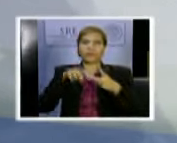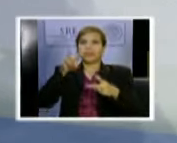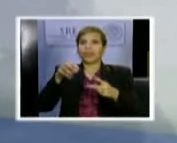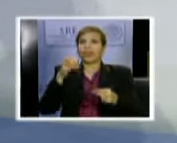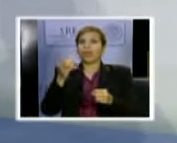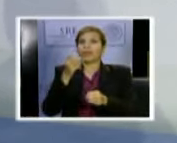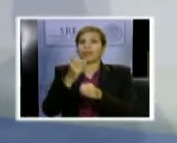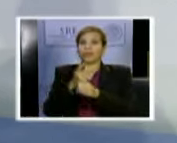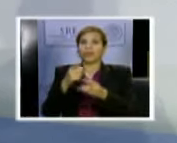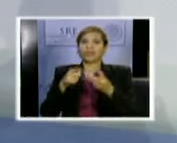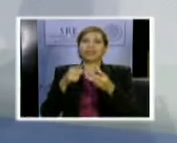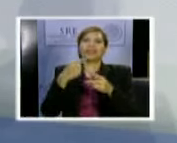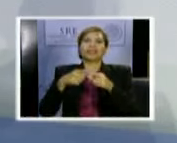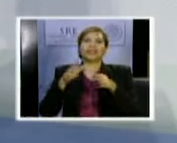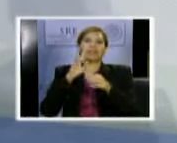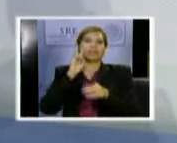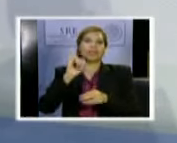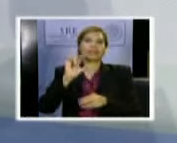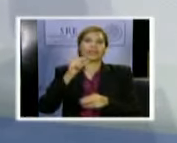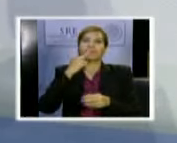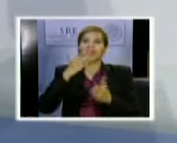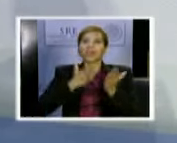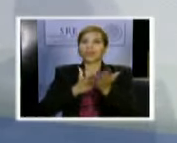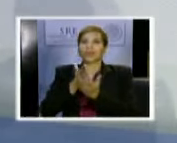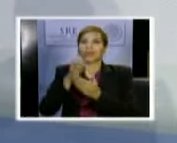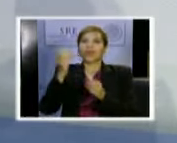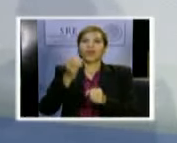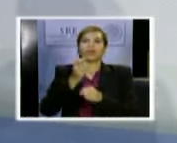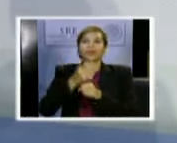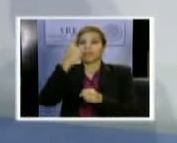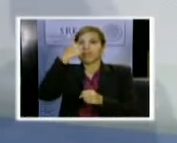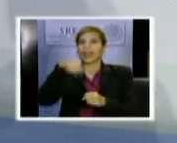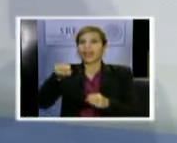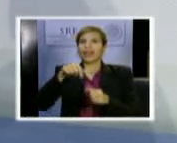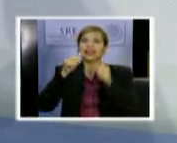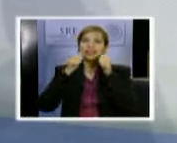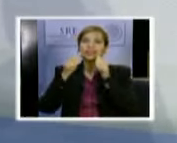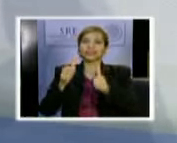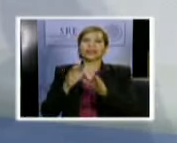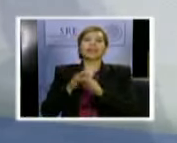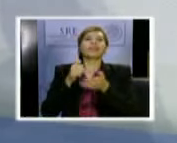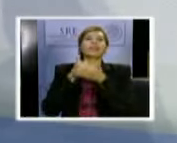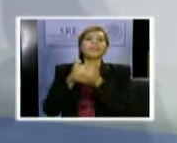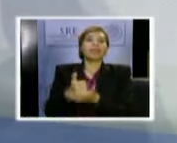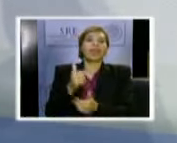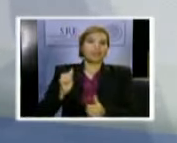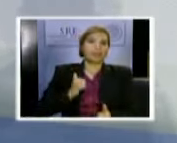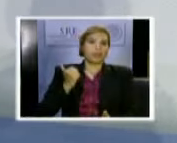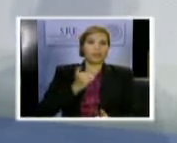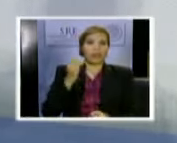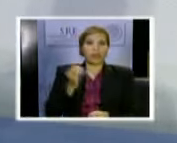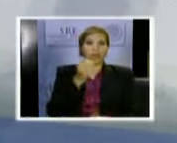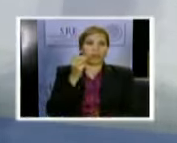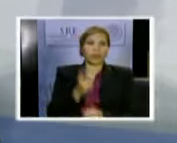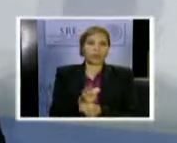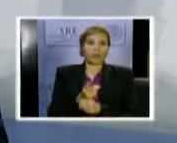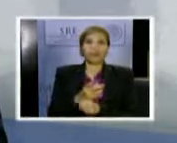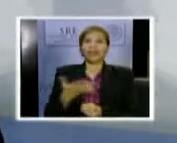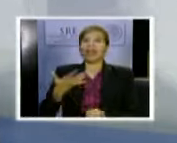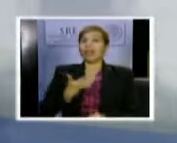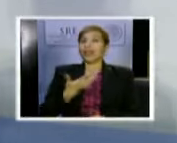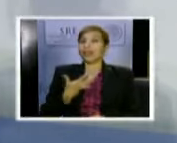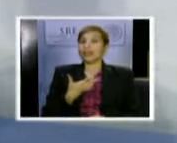y que el esfuerzo consular está orientado para acompañarles en este proceso de aprovechar las oportunidades que